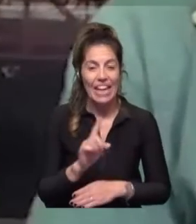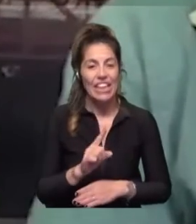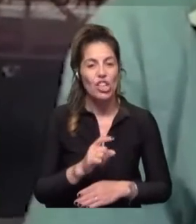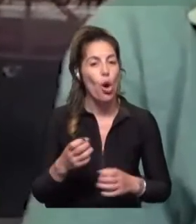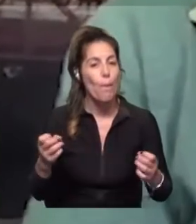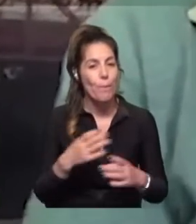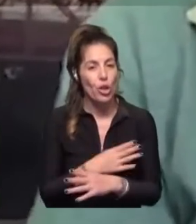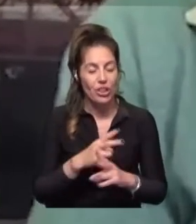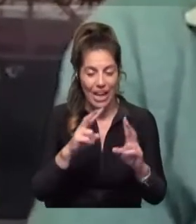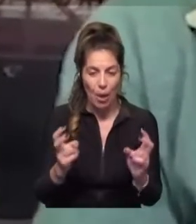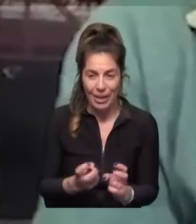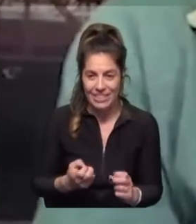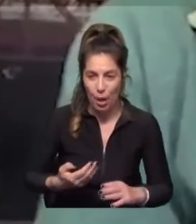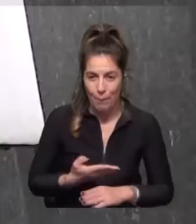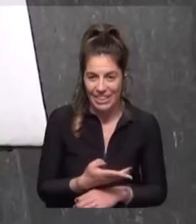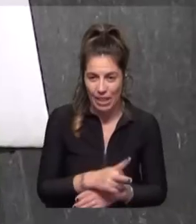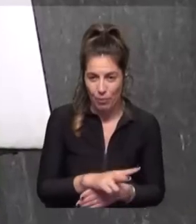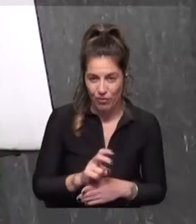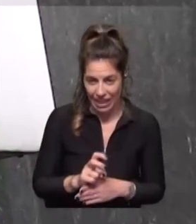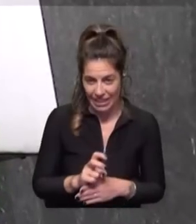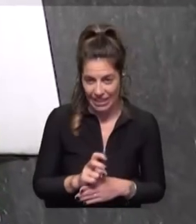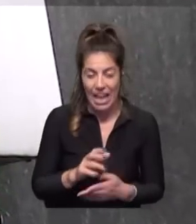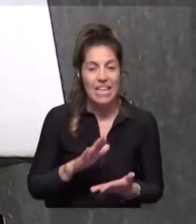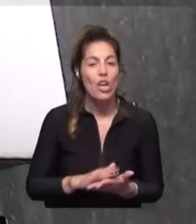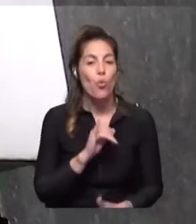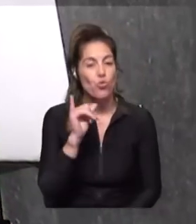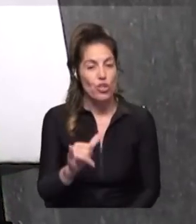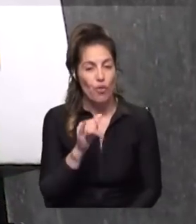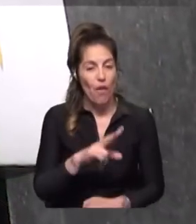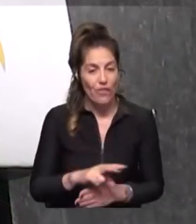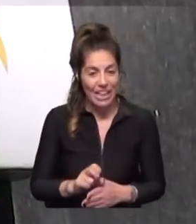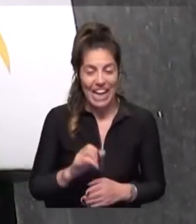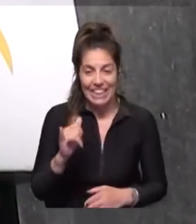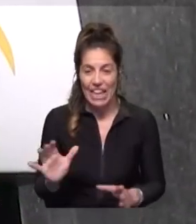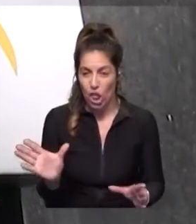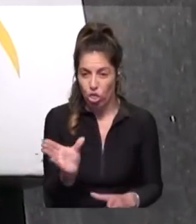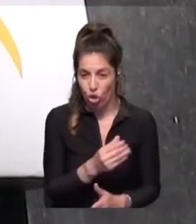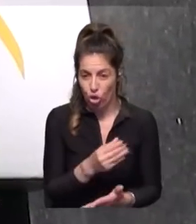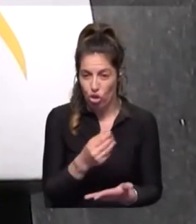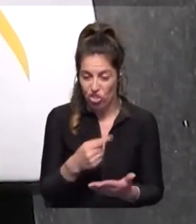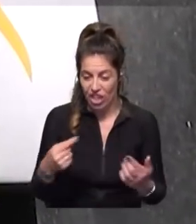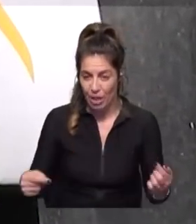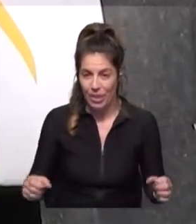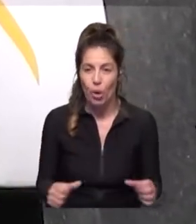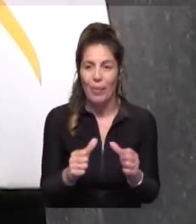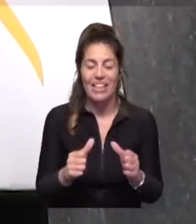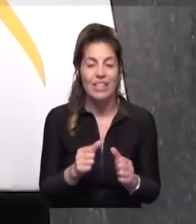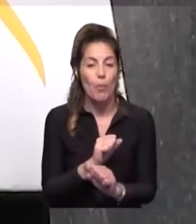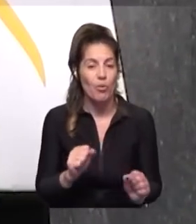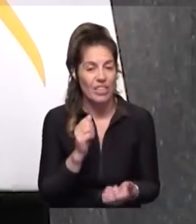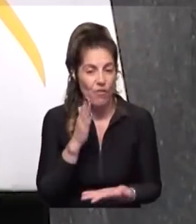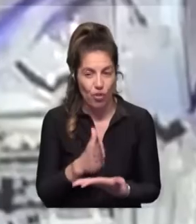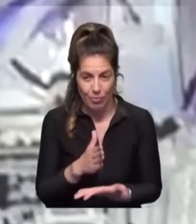estaban prontas las pericias solicitadas por fiscalía según se informó el fiscal pretende tener todos los elementos para llevar adelante la eventual